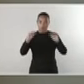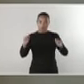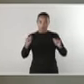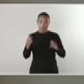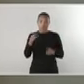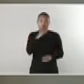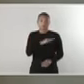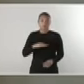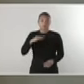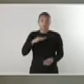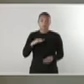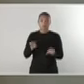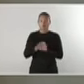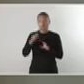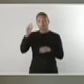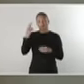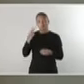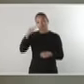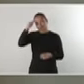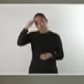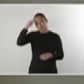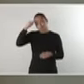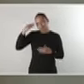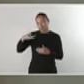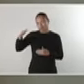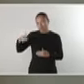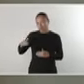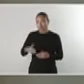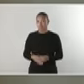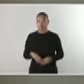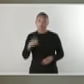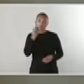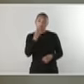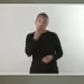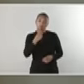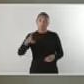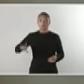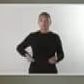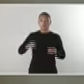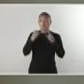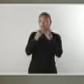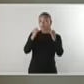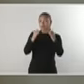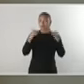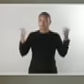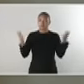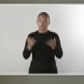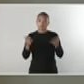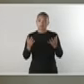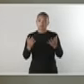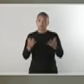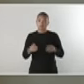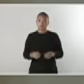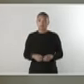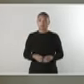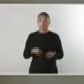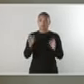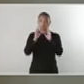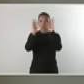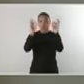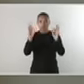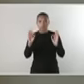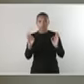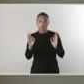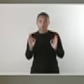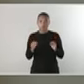si estos señores se van yo quiero decirles que nuestro gobierno independiente vamos a crear la figura del